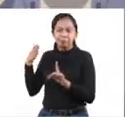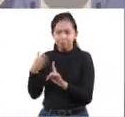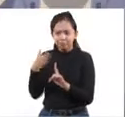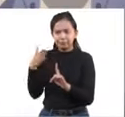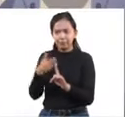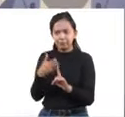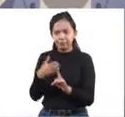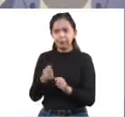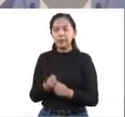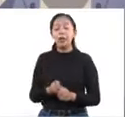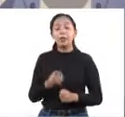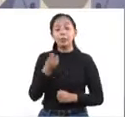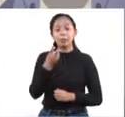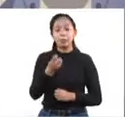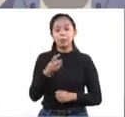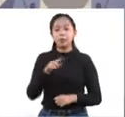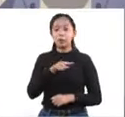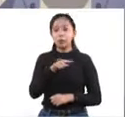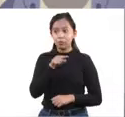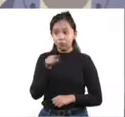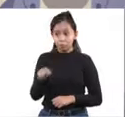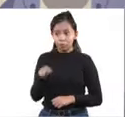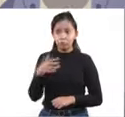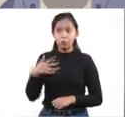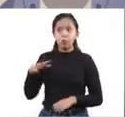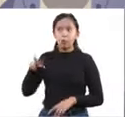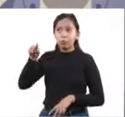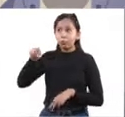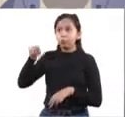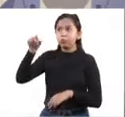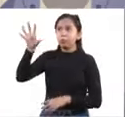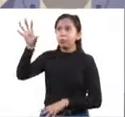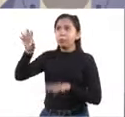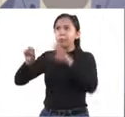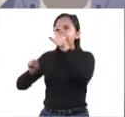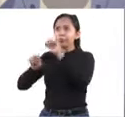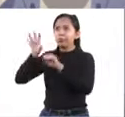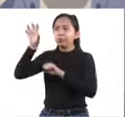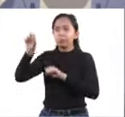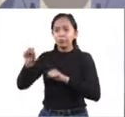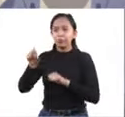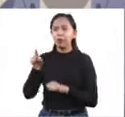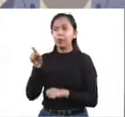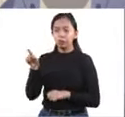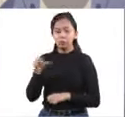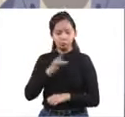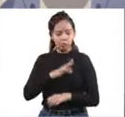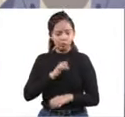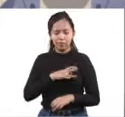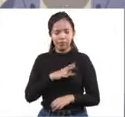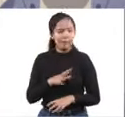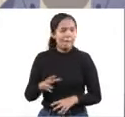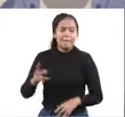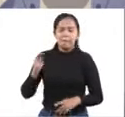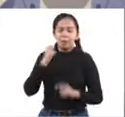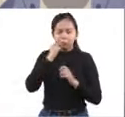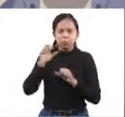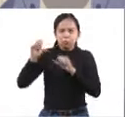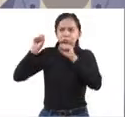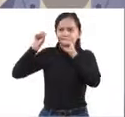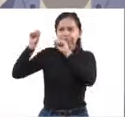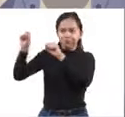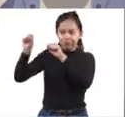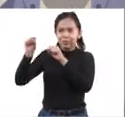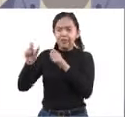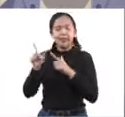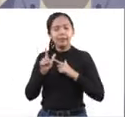roca. Si te atrapa el miedo, te tensas, te agarras y saltas. La